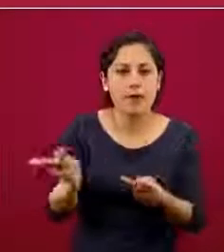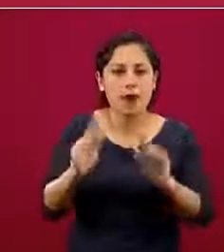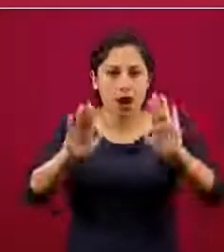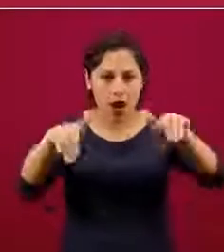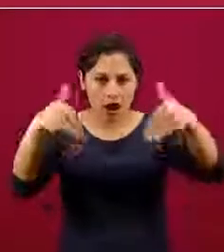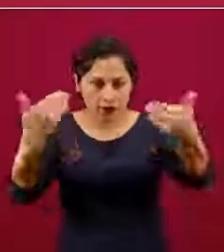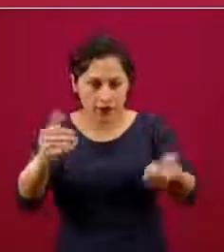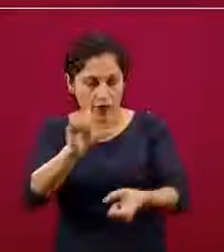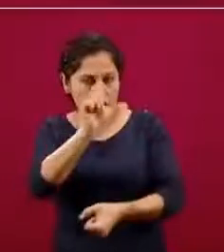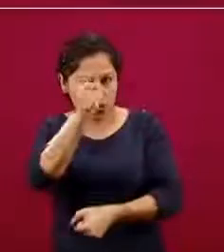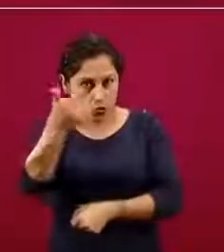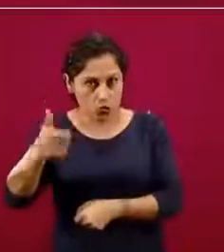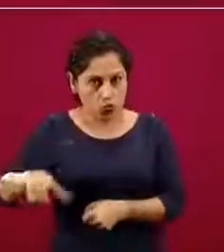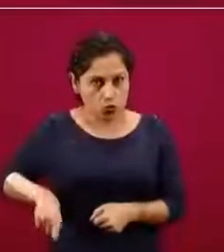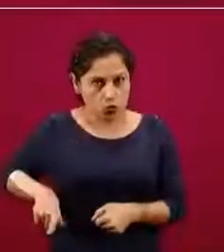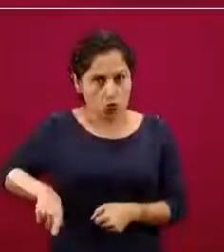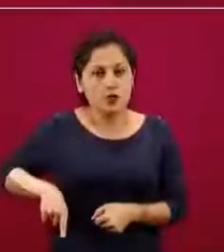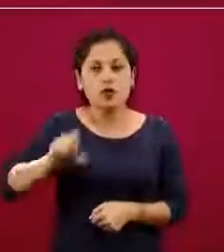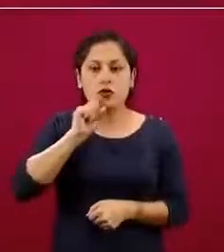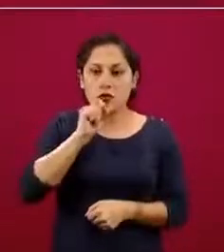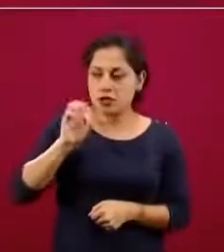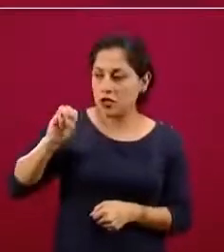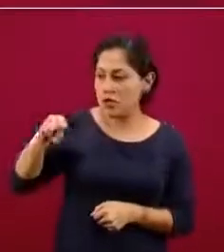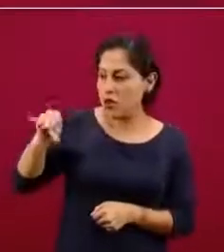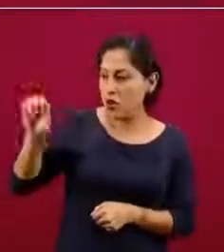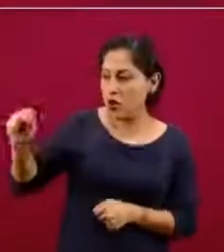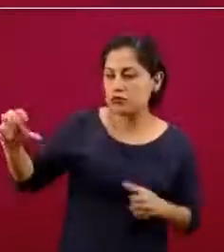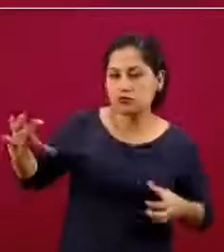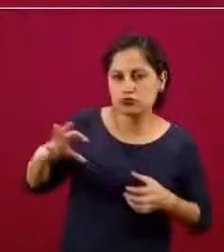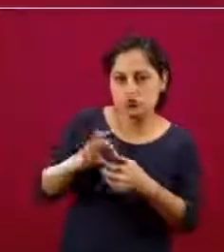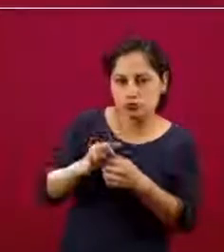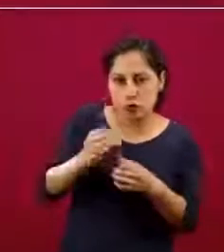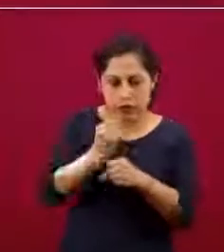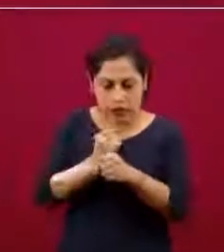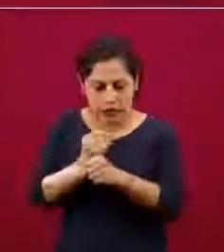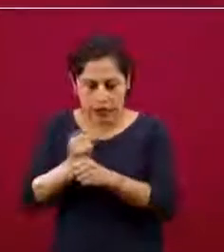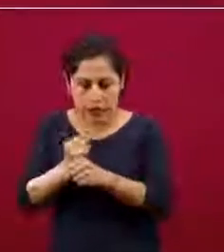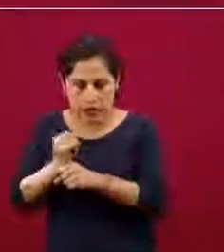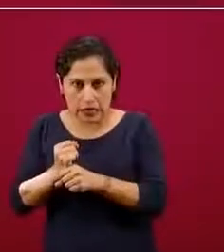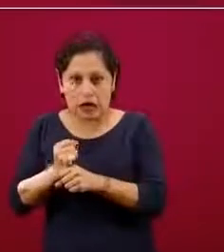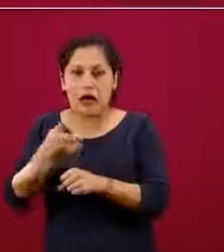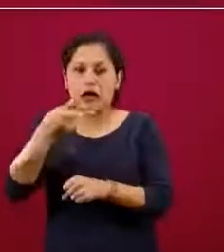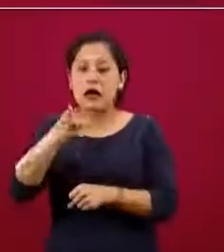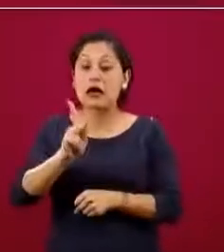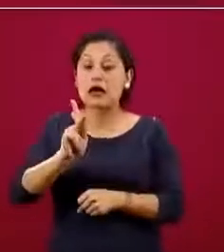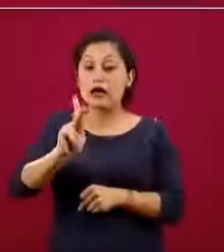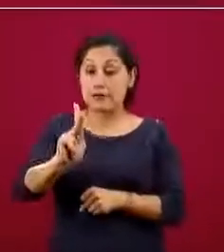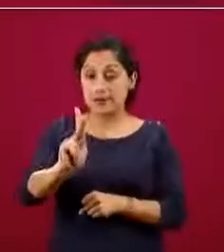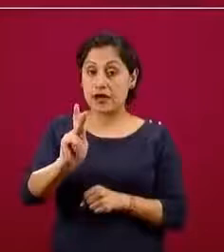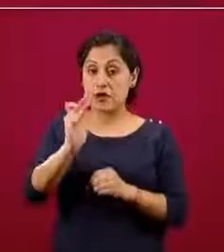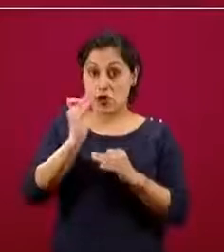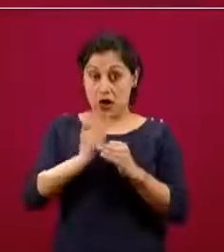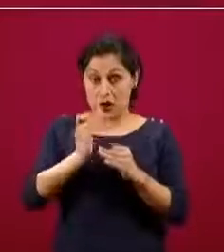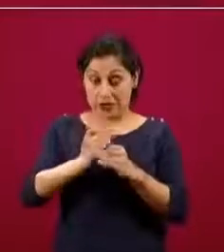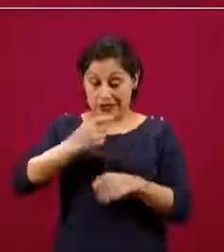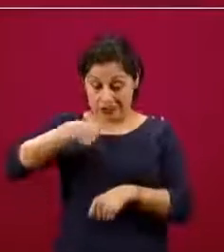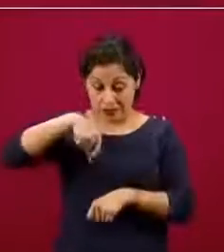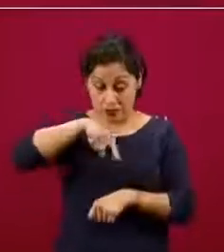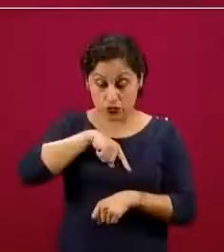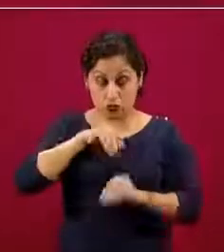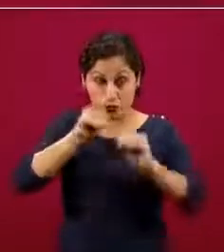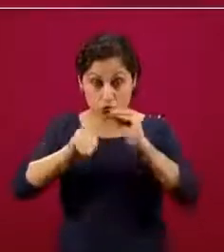otros gobiernos y con la Organización Mundial de la Salud. Pero hacia donde apunta, no quiero adelantar vísperas, es